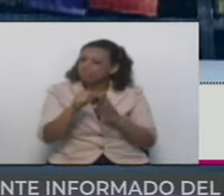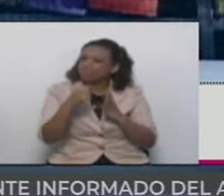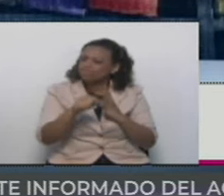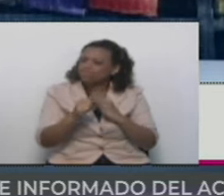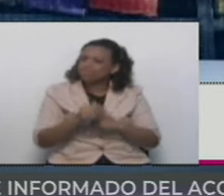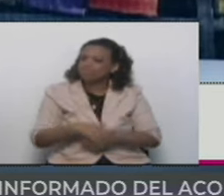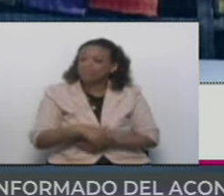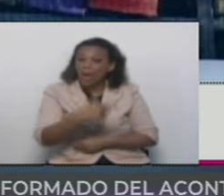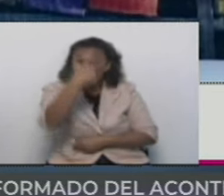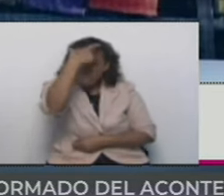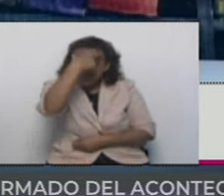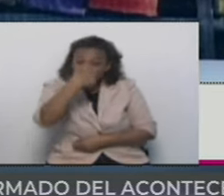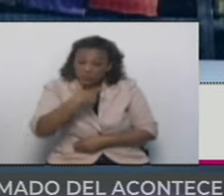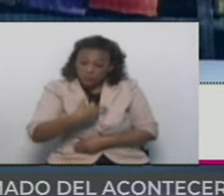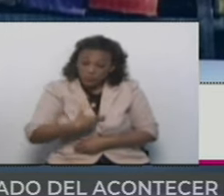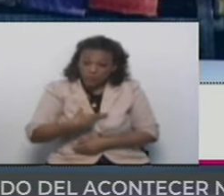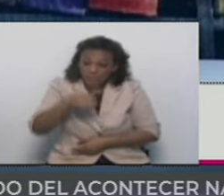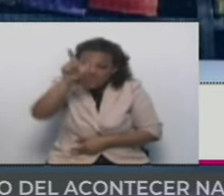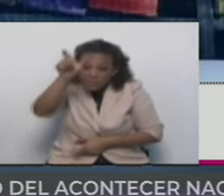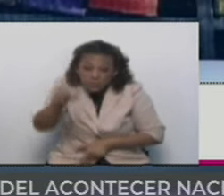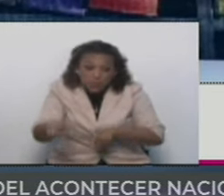El ser humano que es.